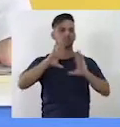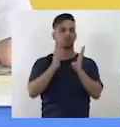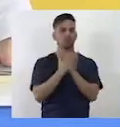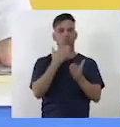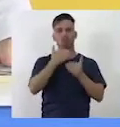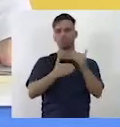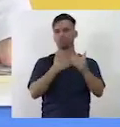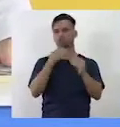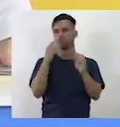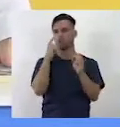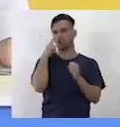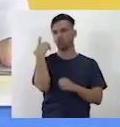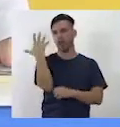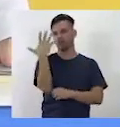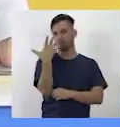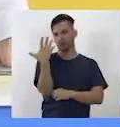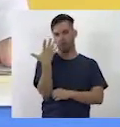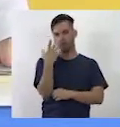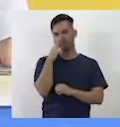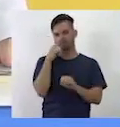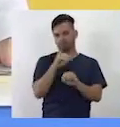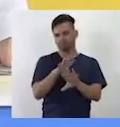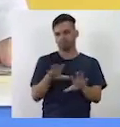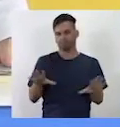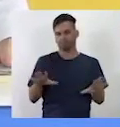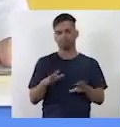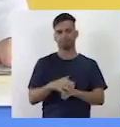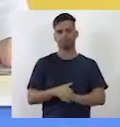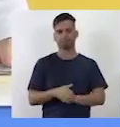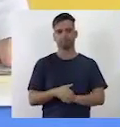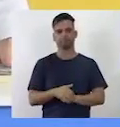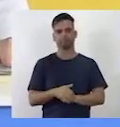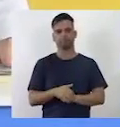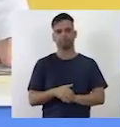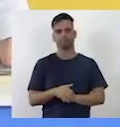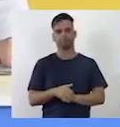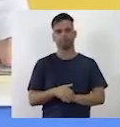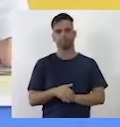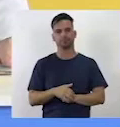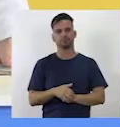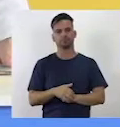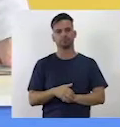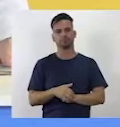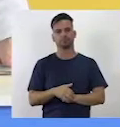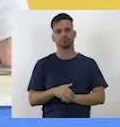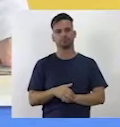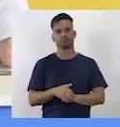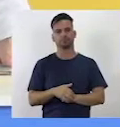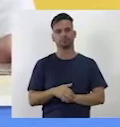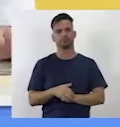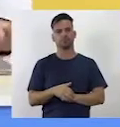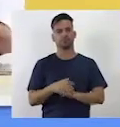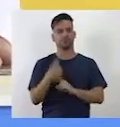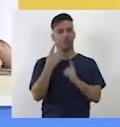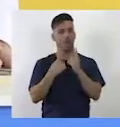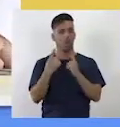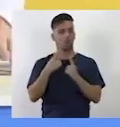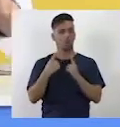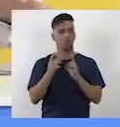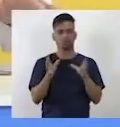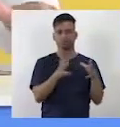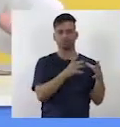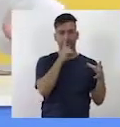procesos naturales son espontáneos si no no fueran naturales algunos cosas que no son naturales